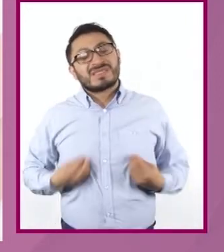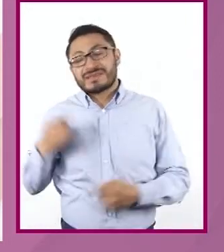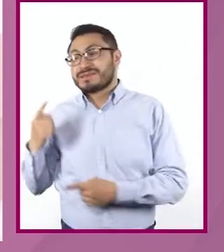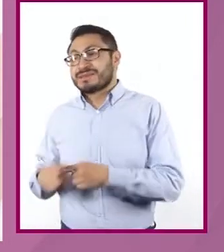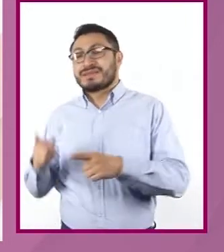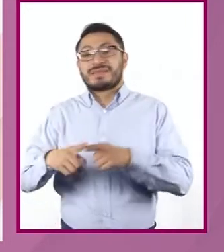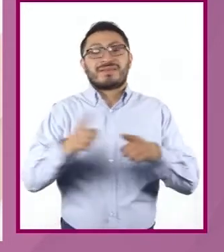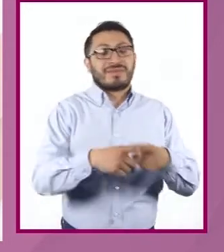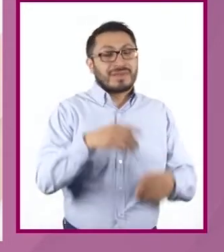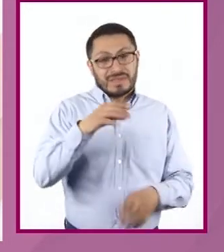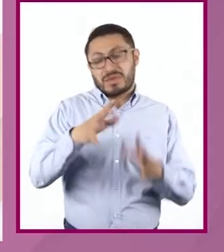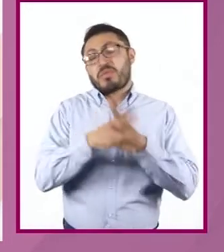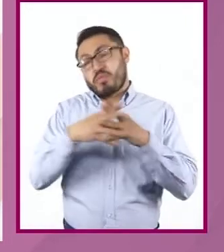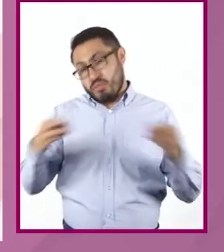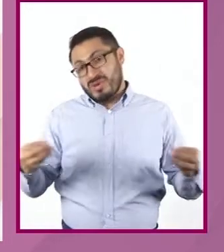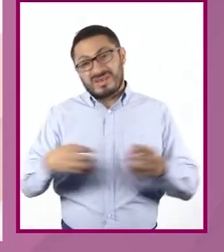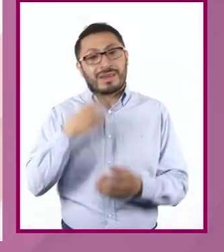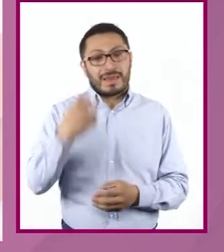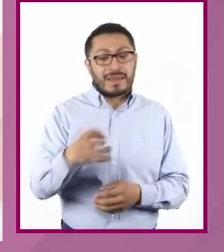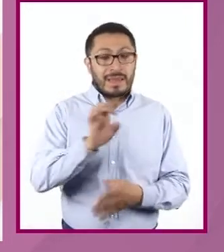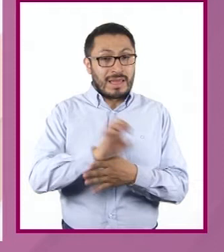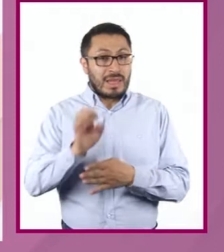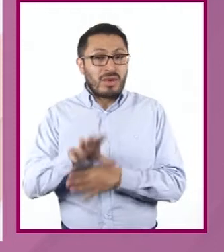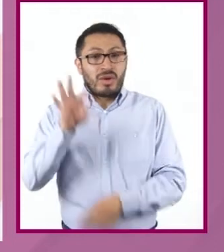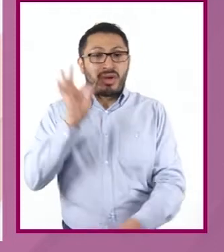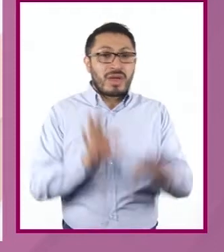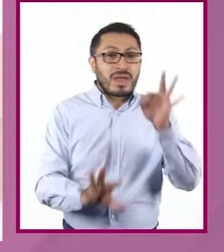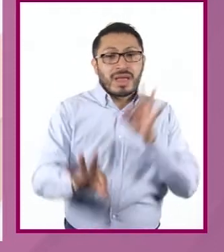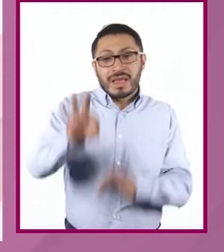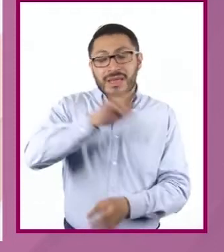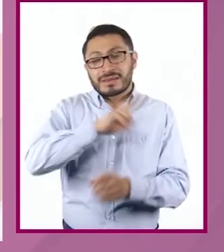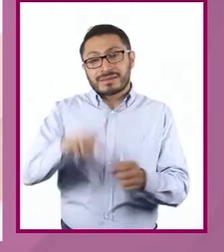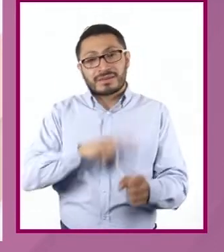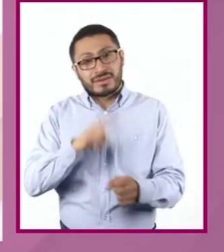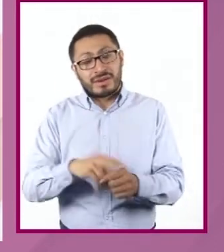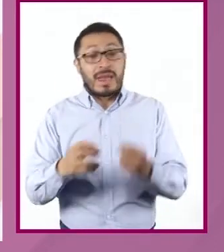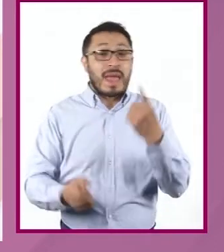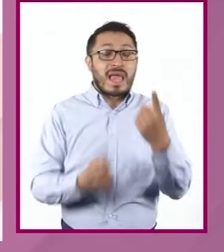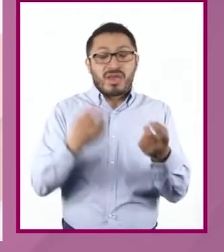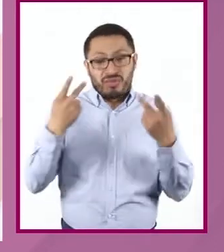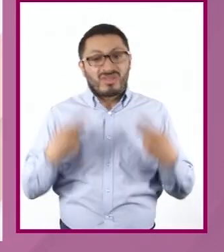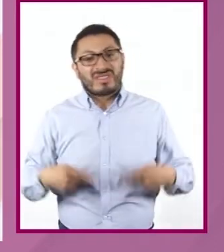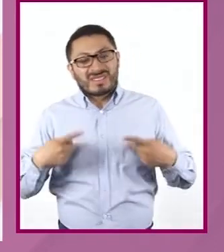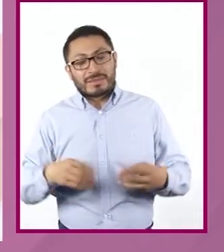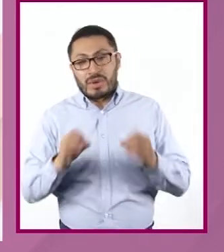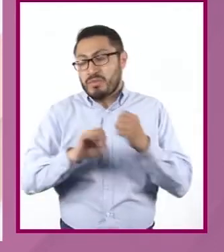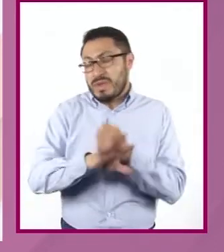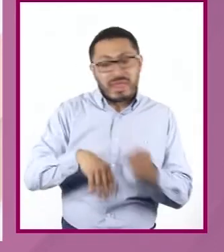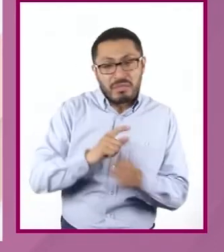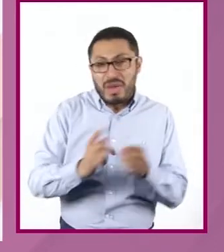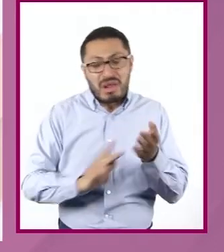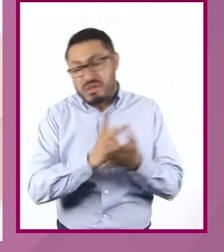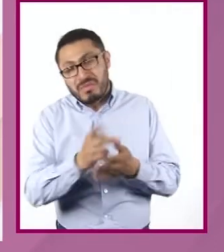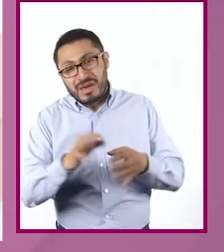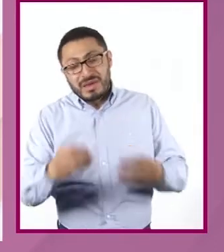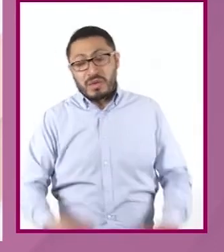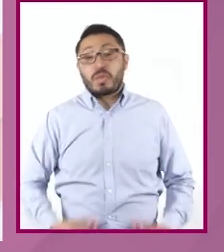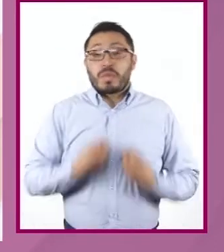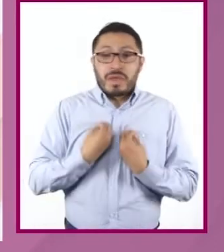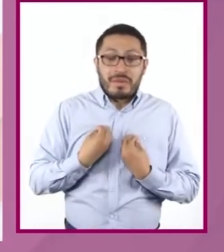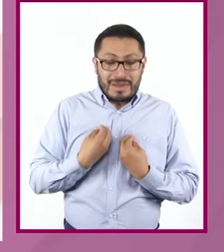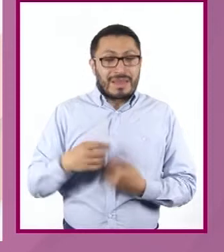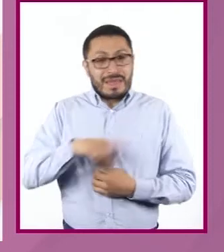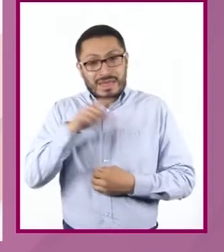El resultado es la selección natural. Sobreviven los más aptos y a partir de ellos pueden surgir nuevas